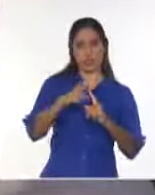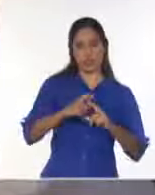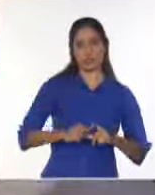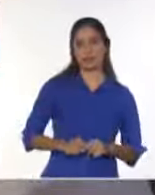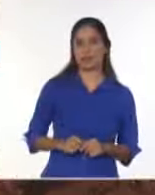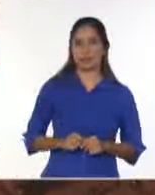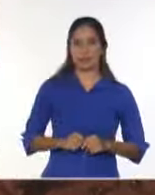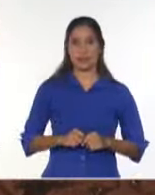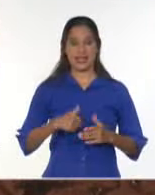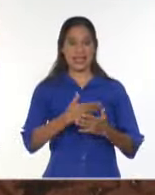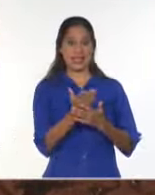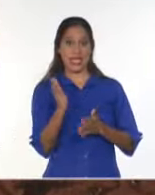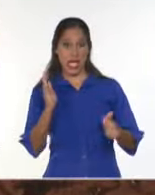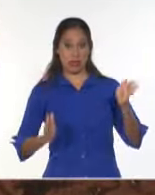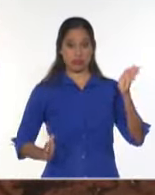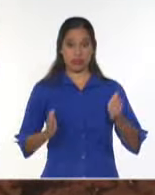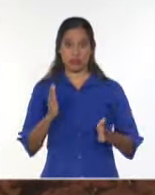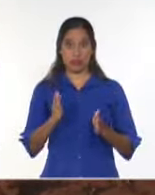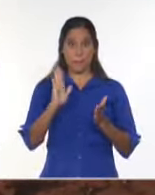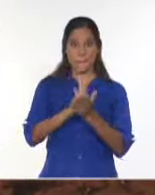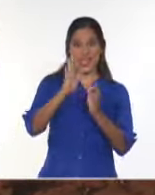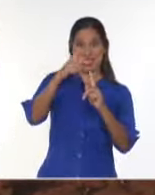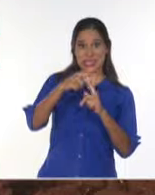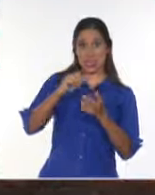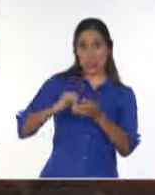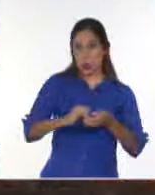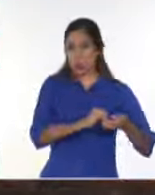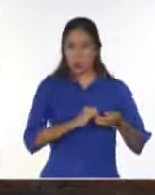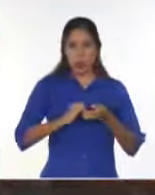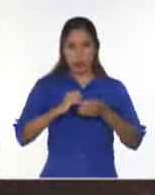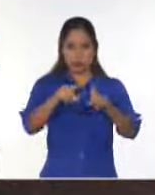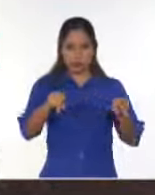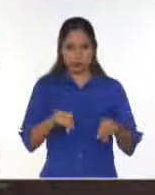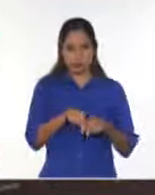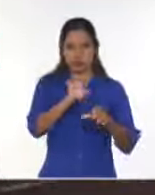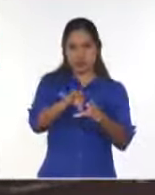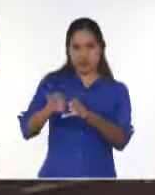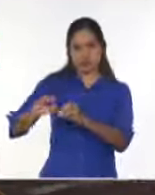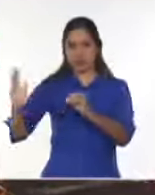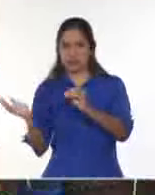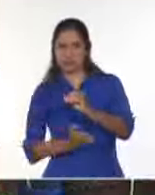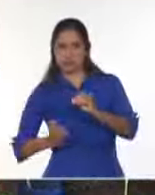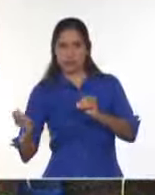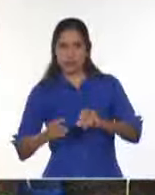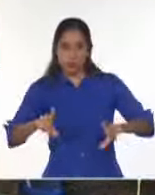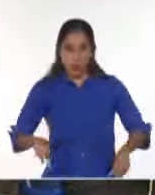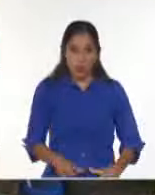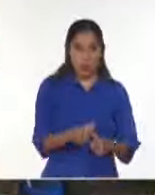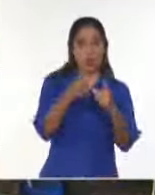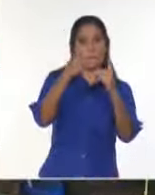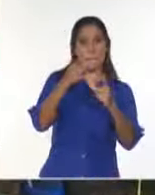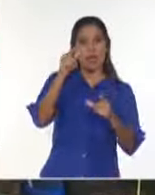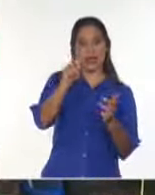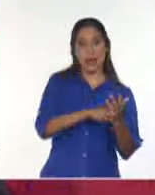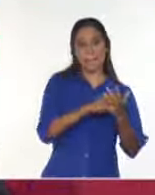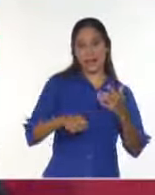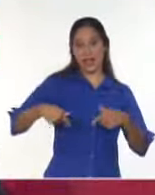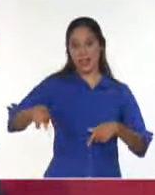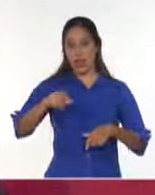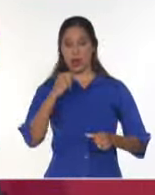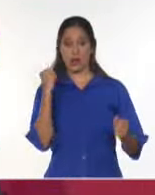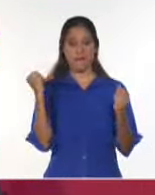jornada dominical, los matanceros participaron en la siembra de caña con el propósito de cumplir con el plan de frío. El trabajo voluntario concluyó con